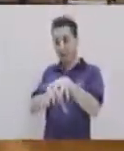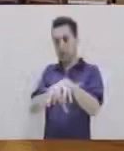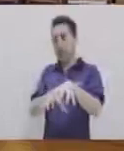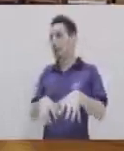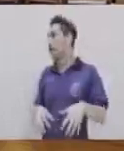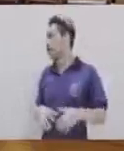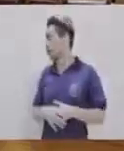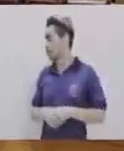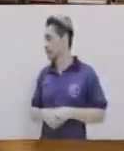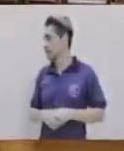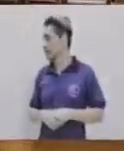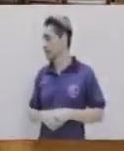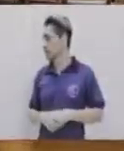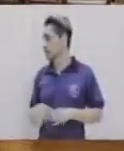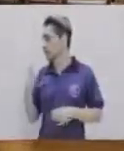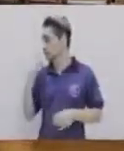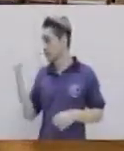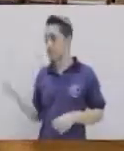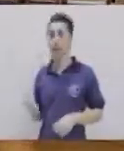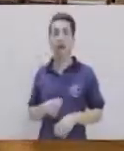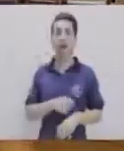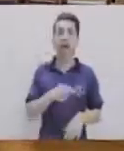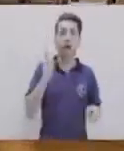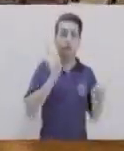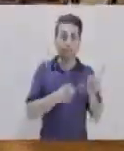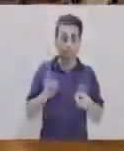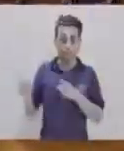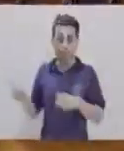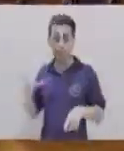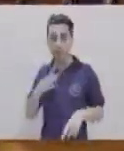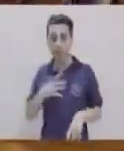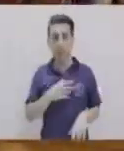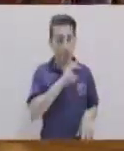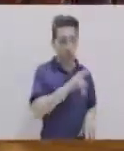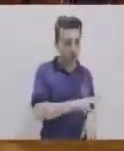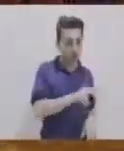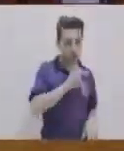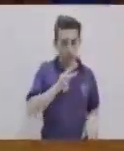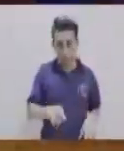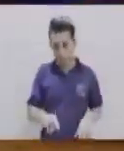Pero si solo tocamos solo las equivalentes a la negra o teclado cromático,